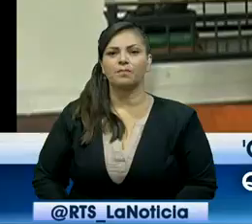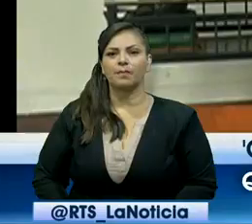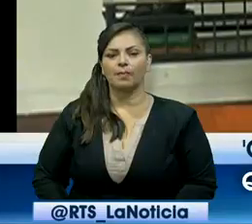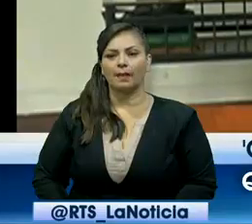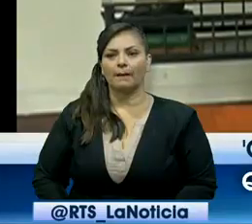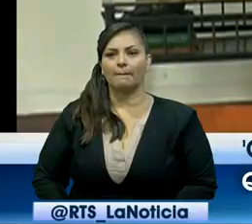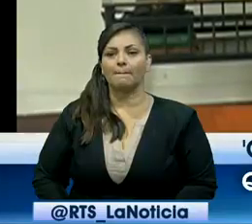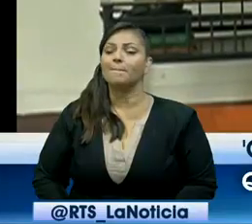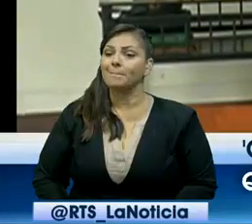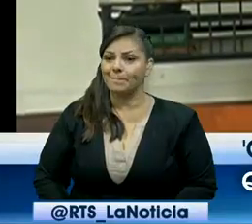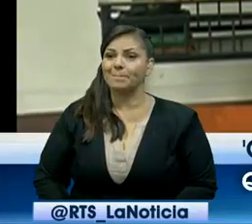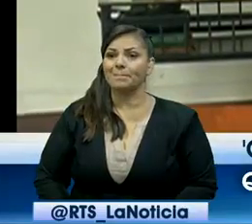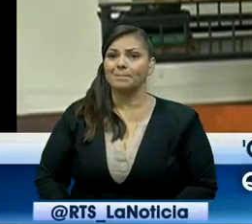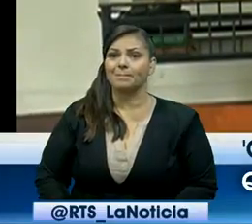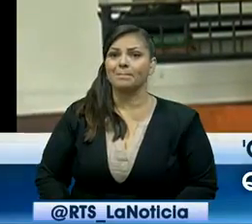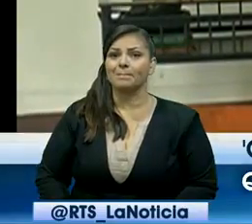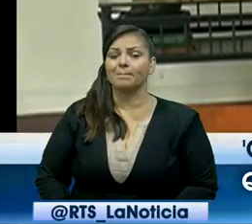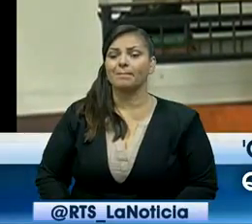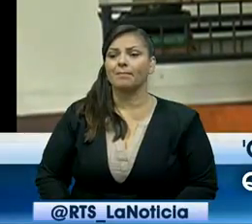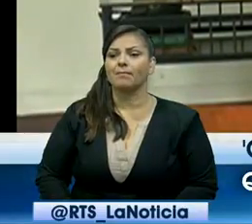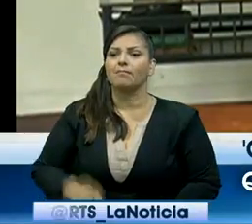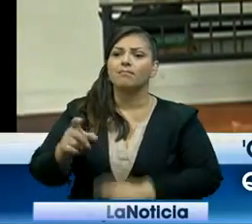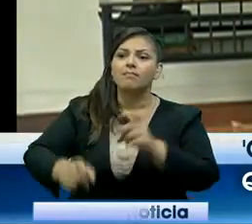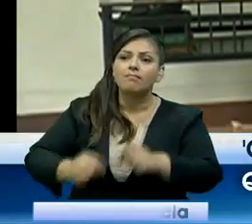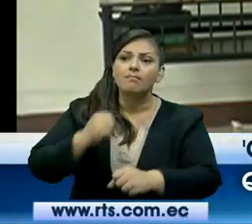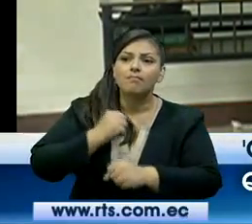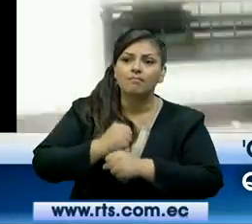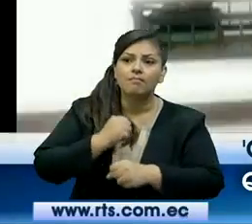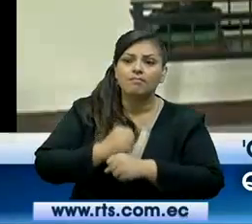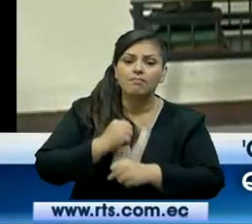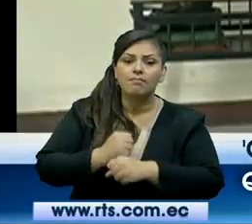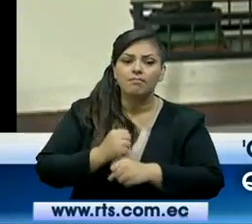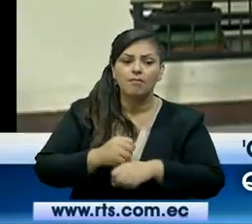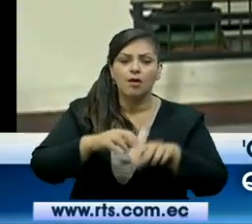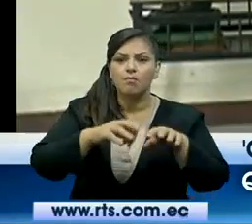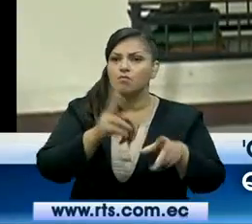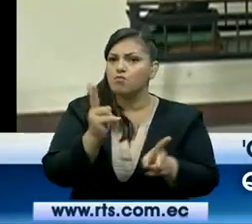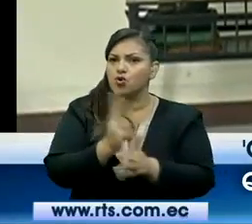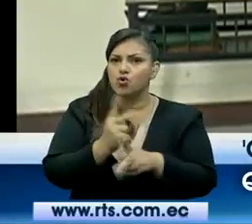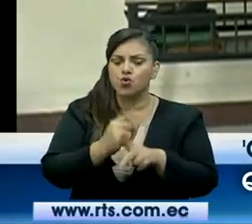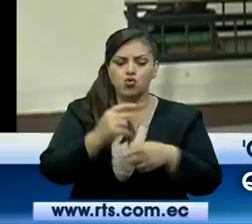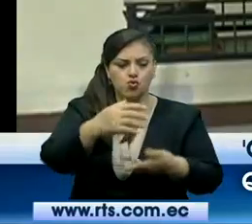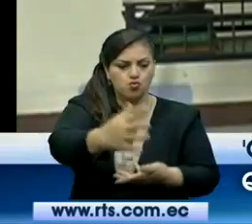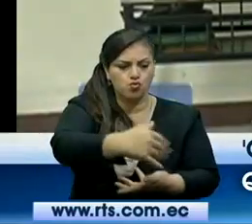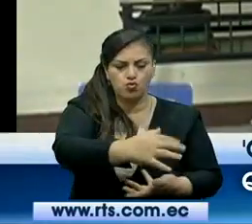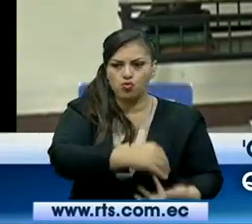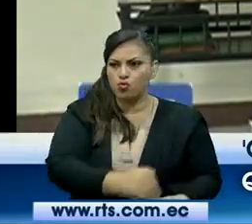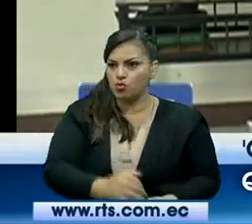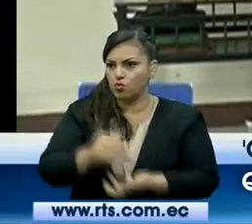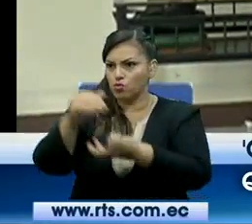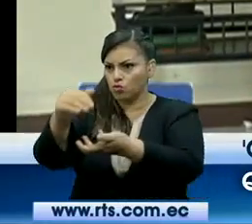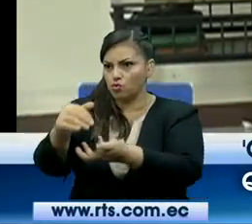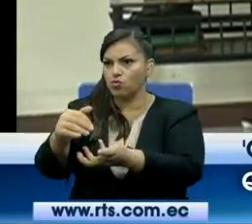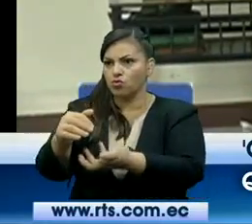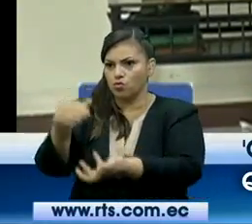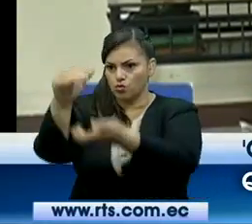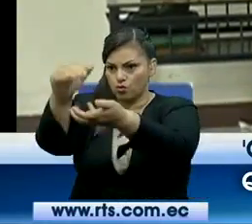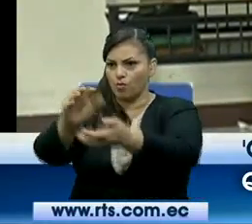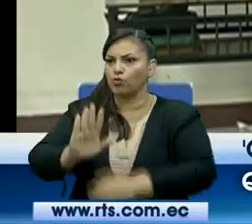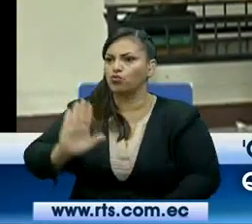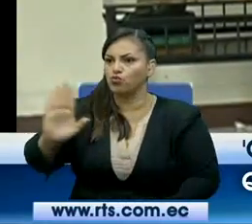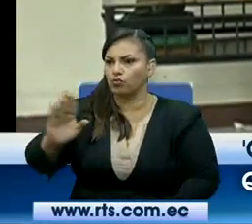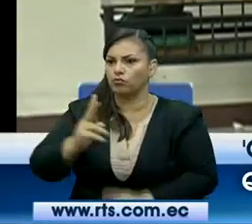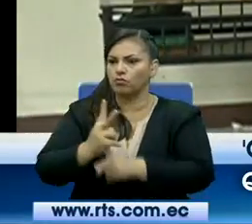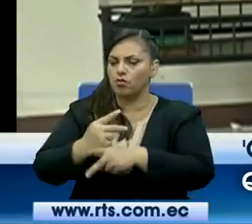de productos que es también intercambio de gente bajo ese gran significado ese gran para agua es que nos